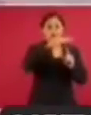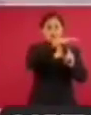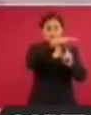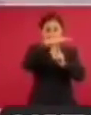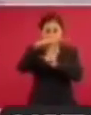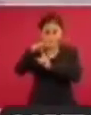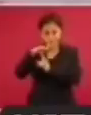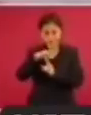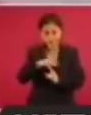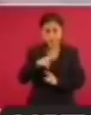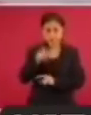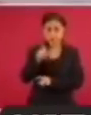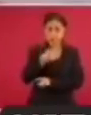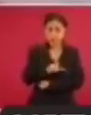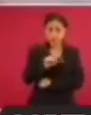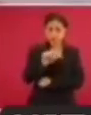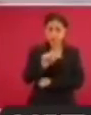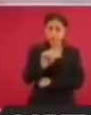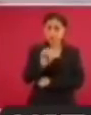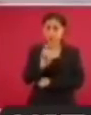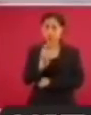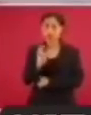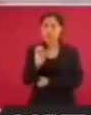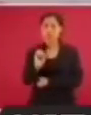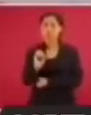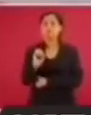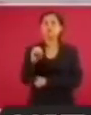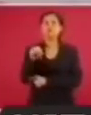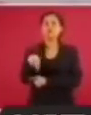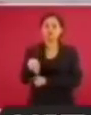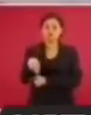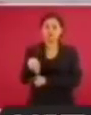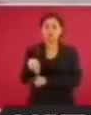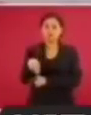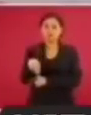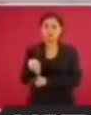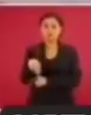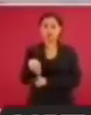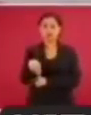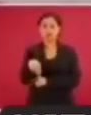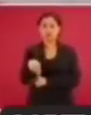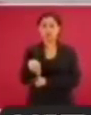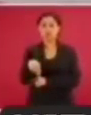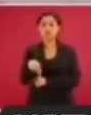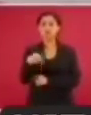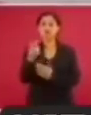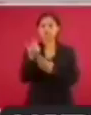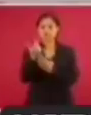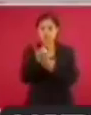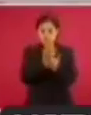Extra Alfa Bravo Oscar Noviembre, de acuerdo con la lista de equipo